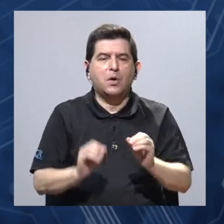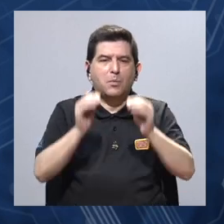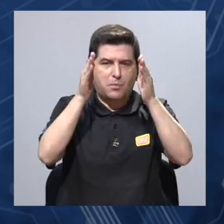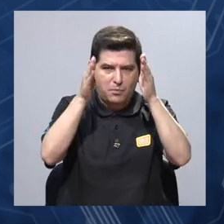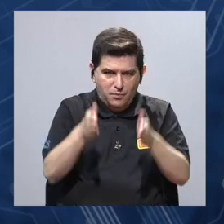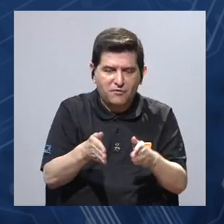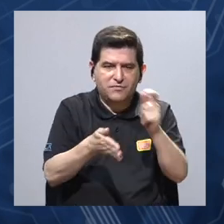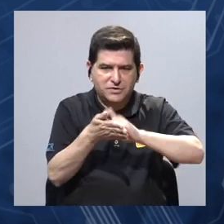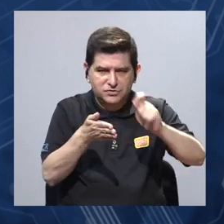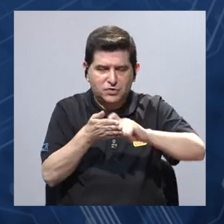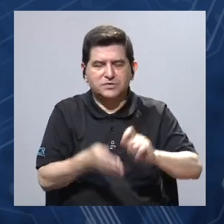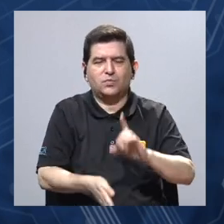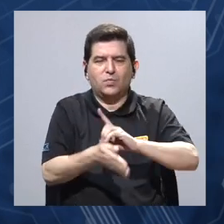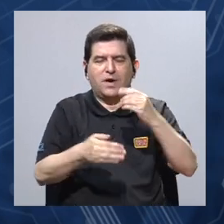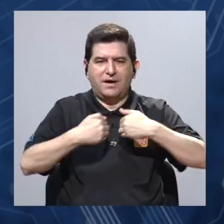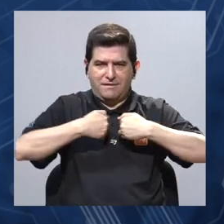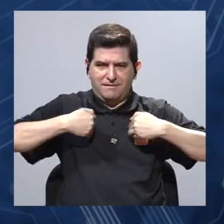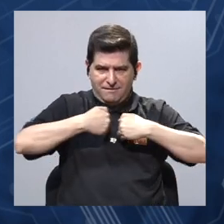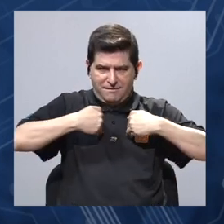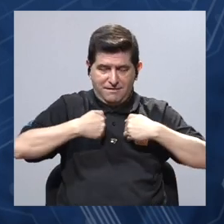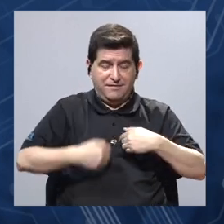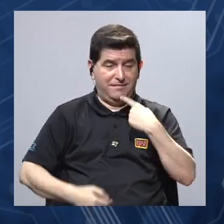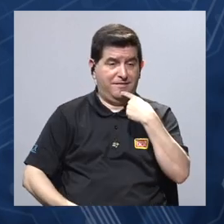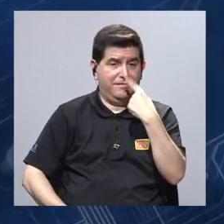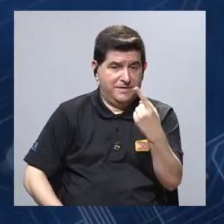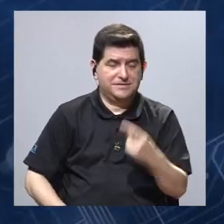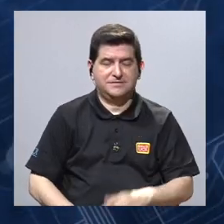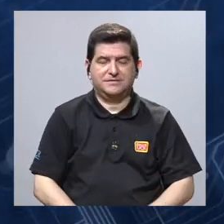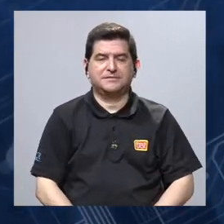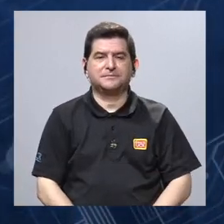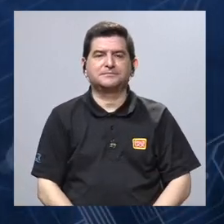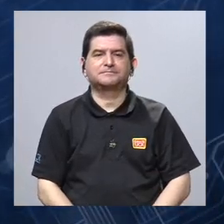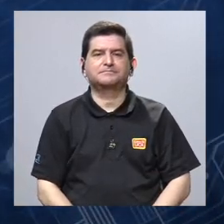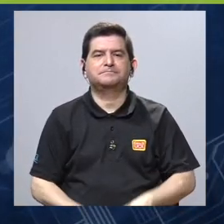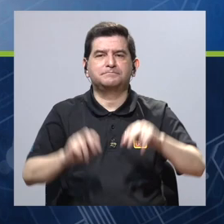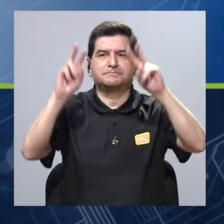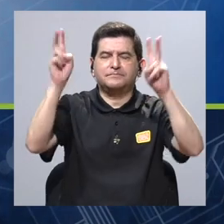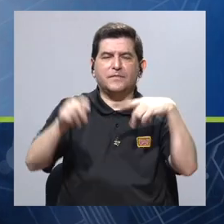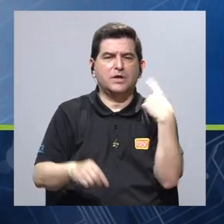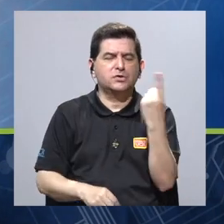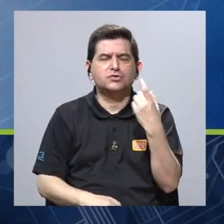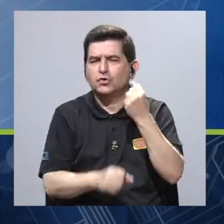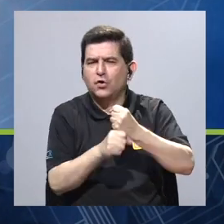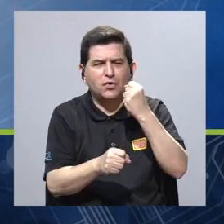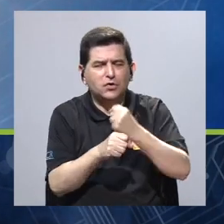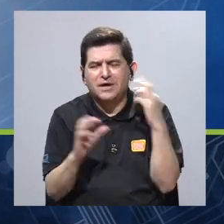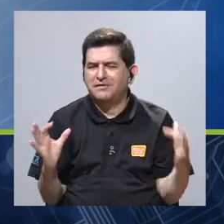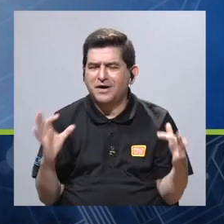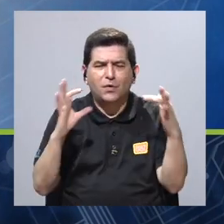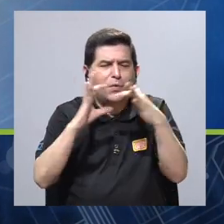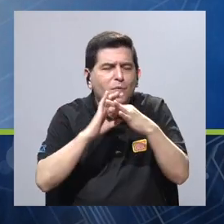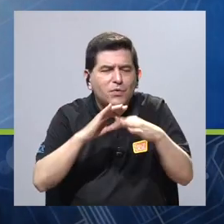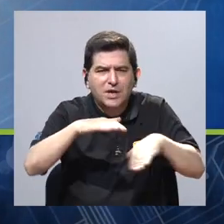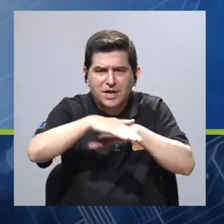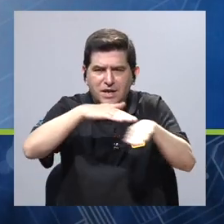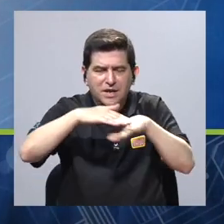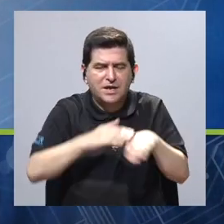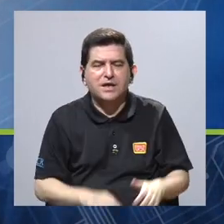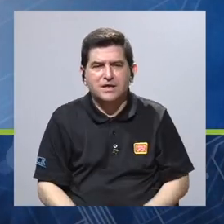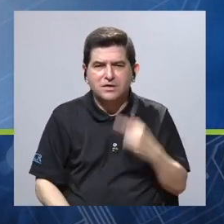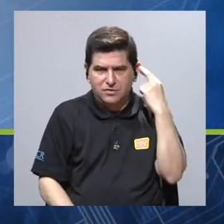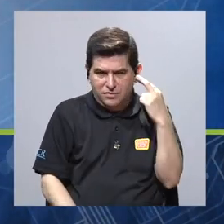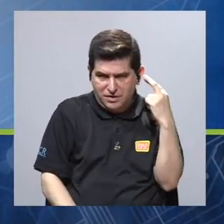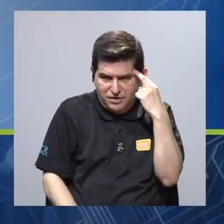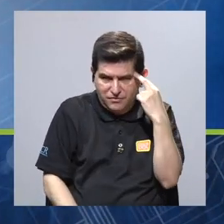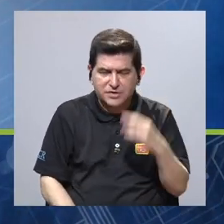profesor de la Escuela Veterinaria, dijeron lo siguiente: solo los esfuerzos conjuntos basados en